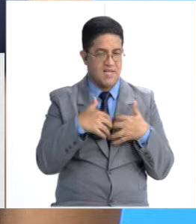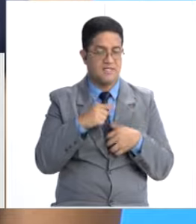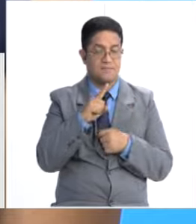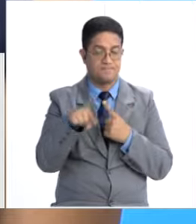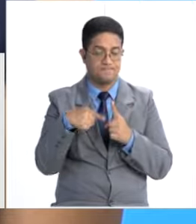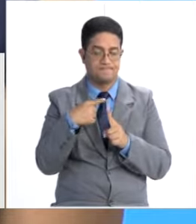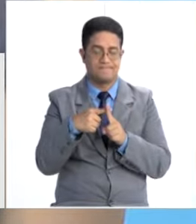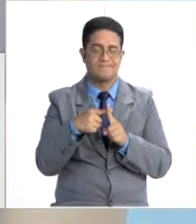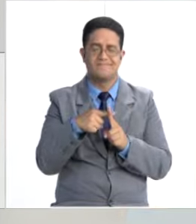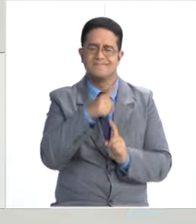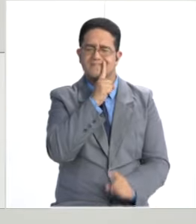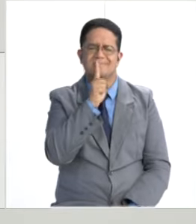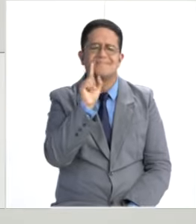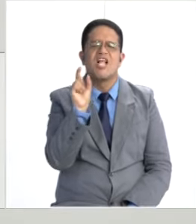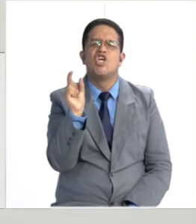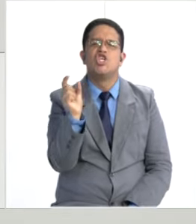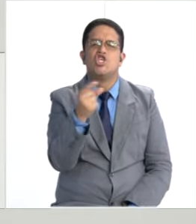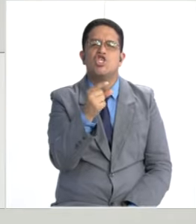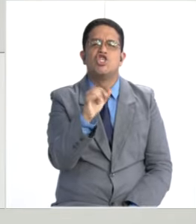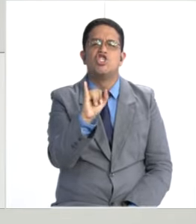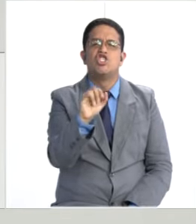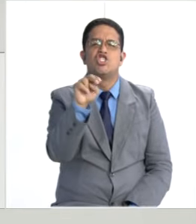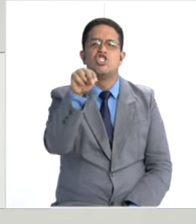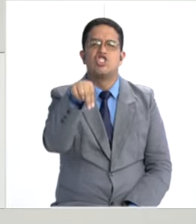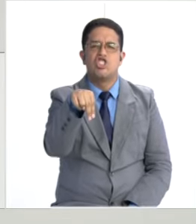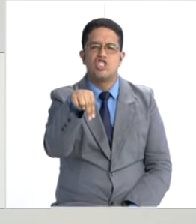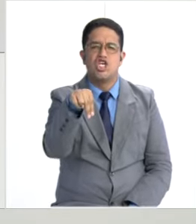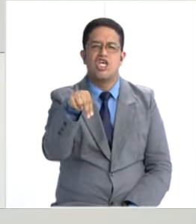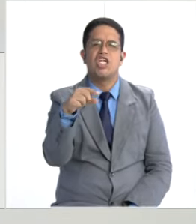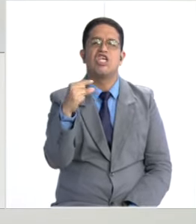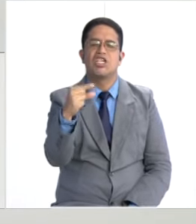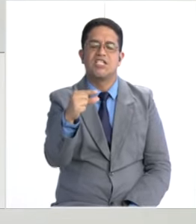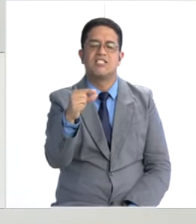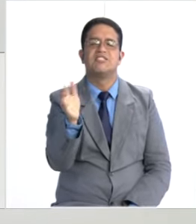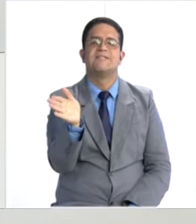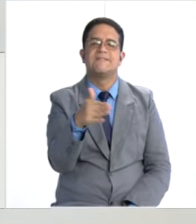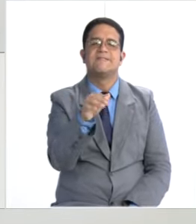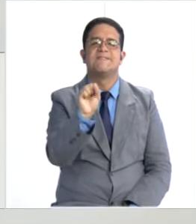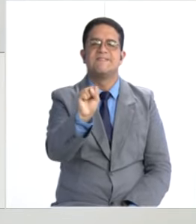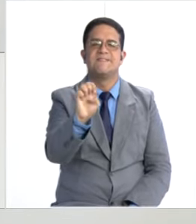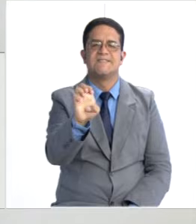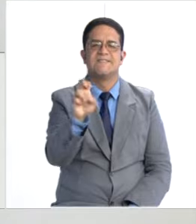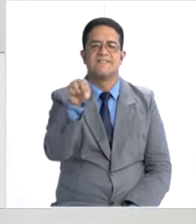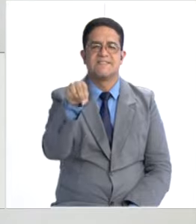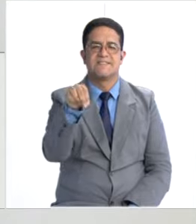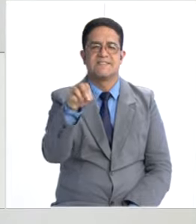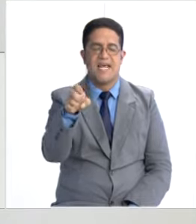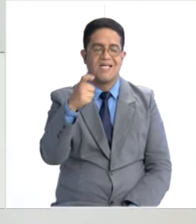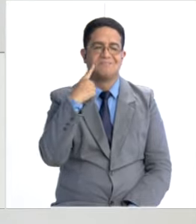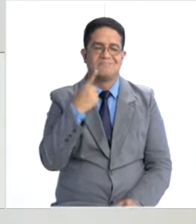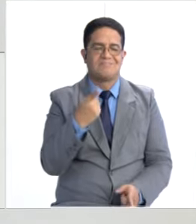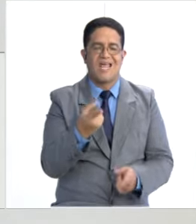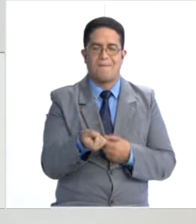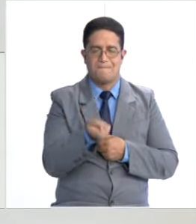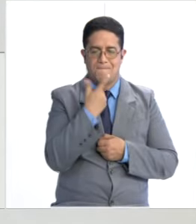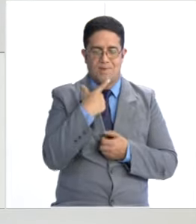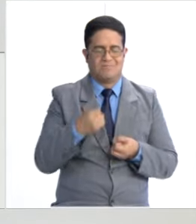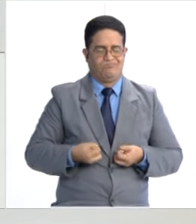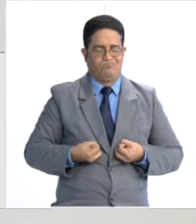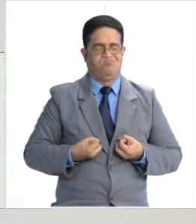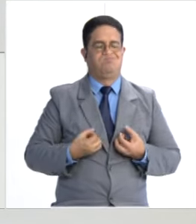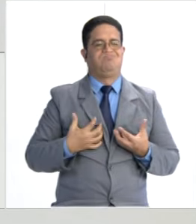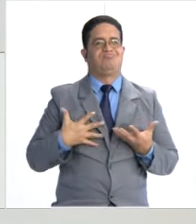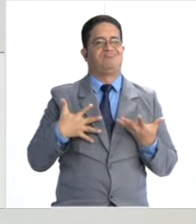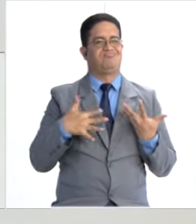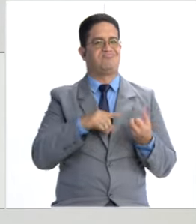ginseng, que es un energizante. Entonces da la sensación de energía, de vigor.